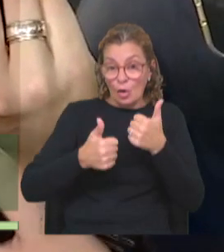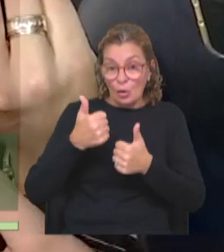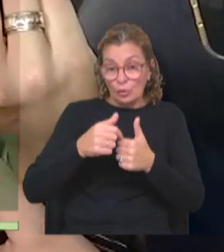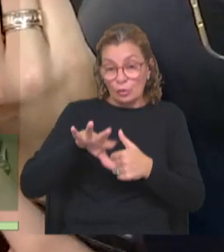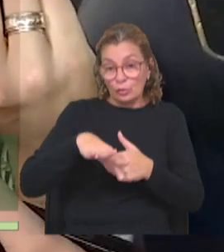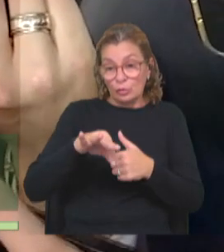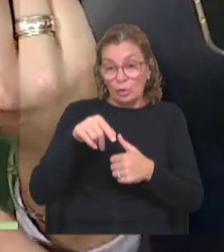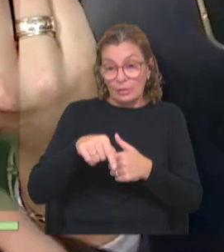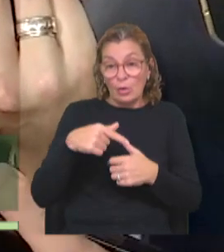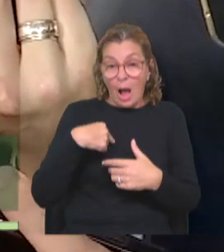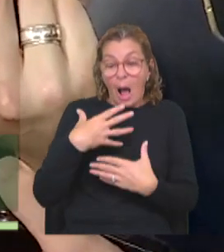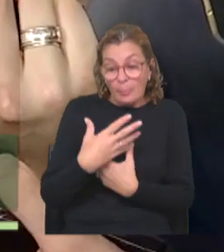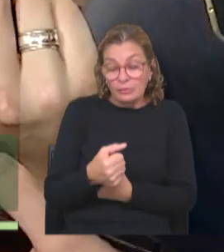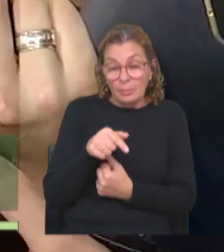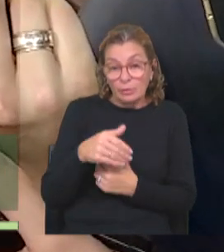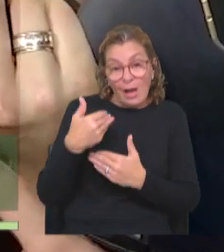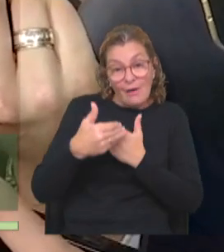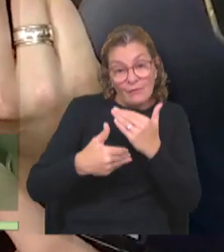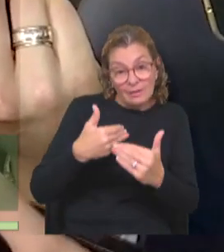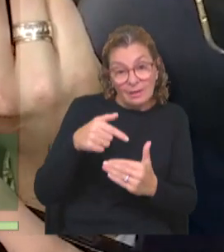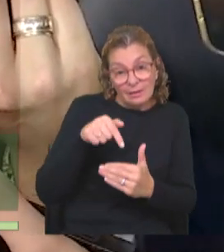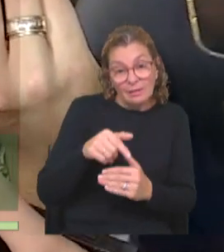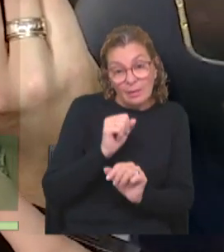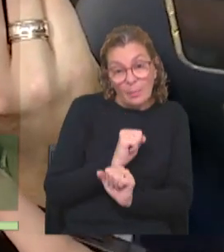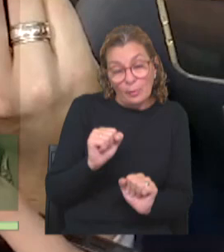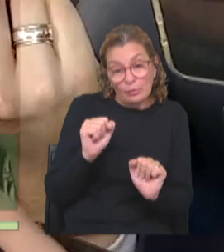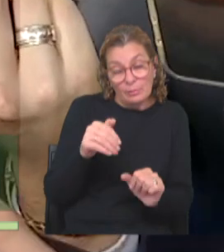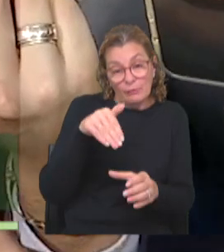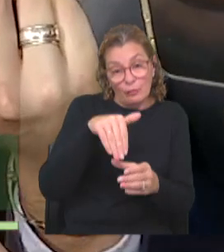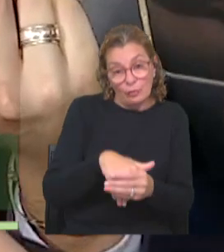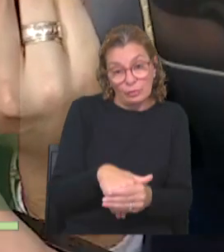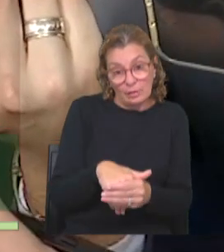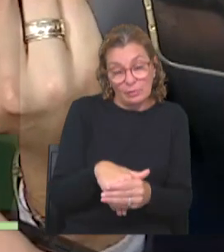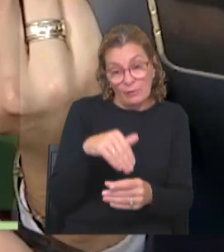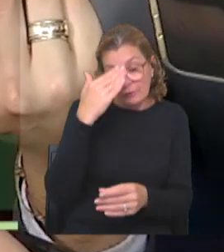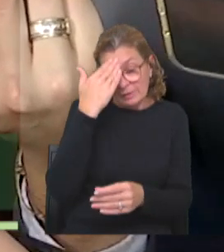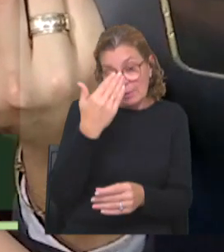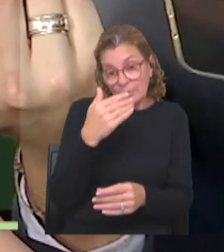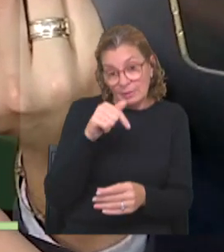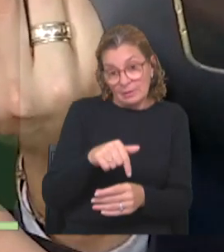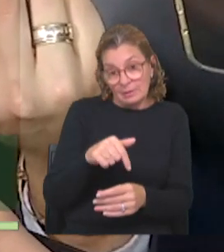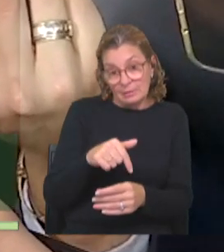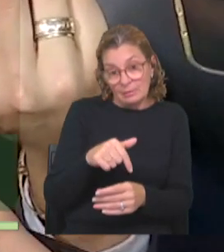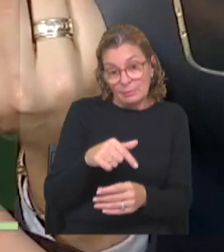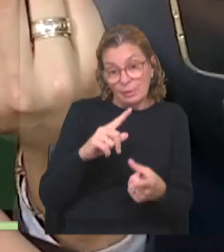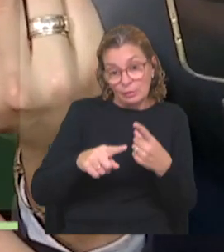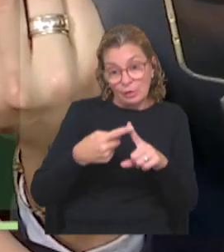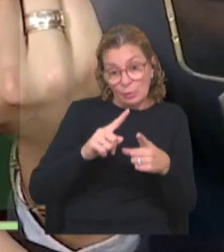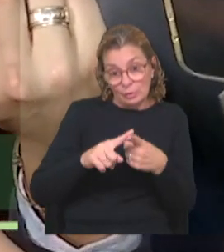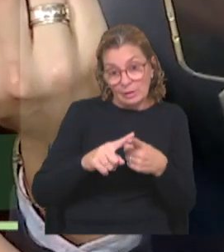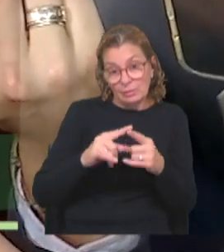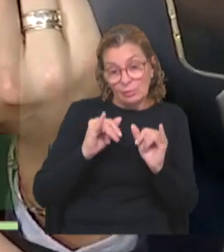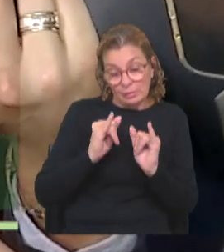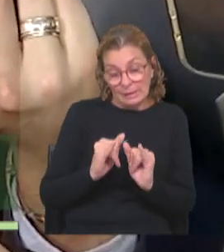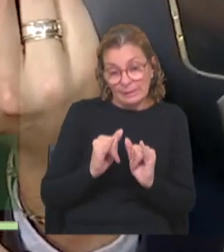sorteo. Somos partidarios de avanzar en ese posible plebiscito. El Frente Amplio en este momento lo está discutiendo,